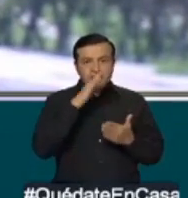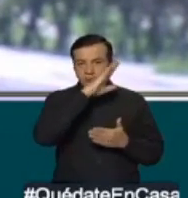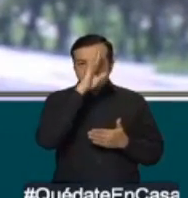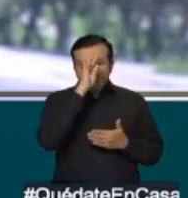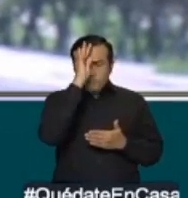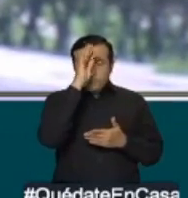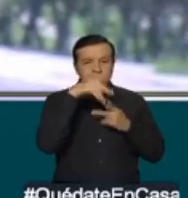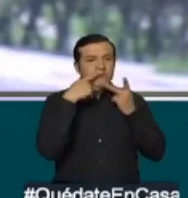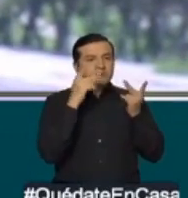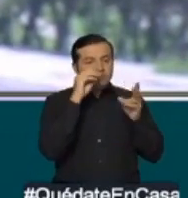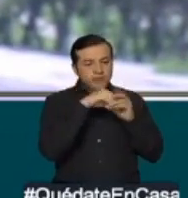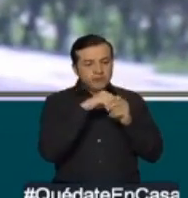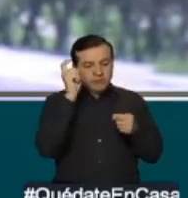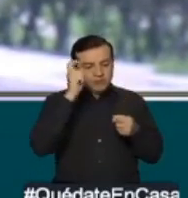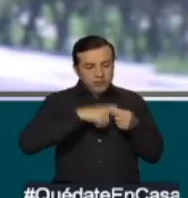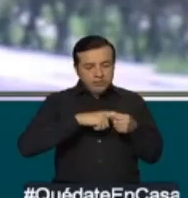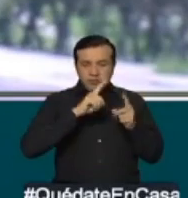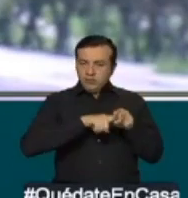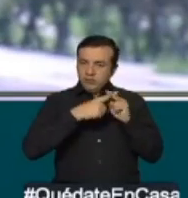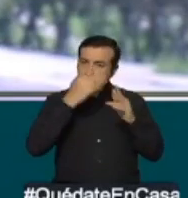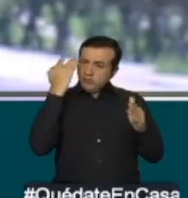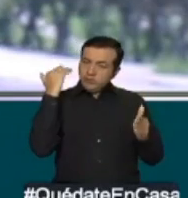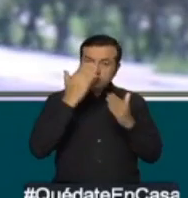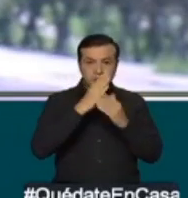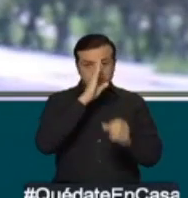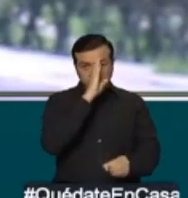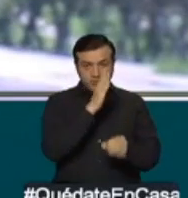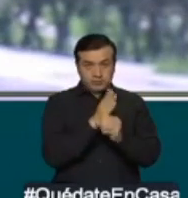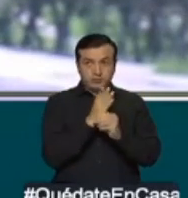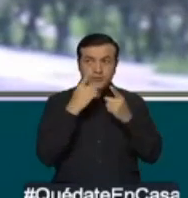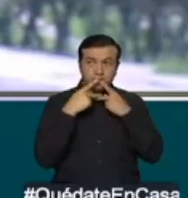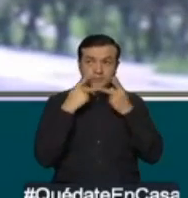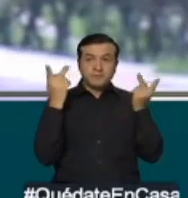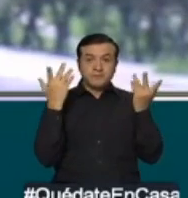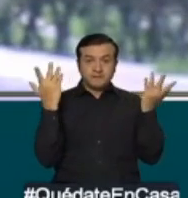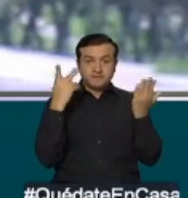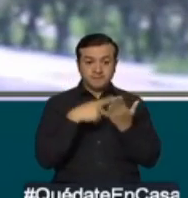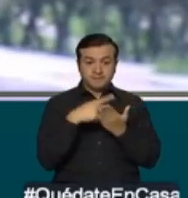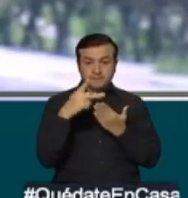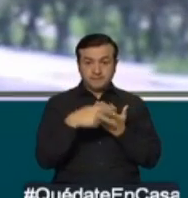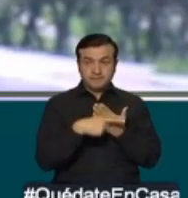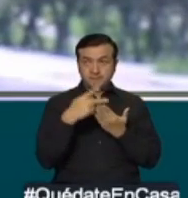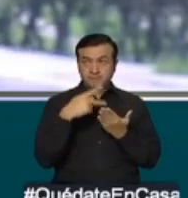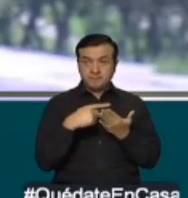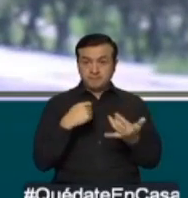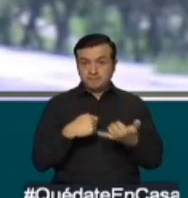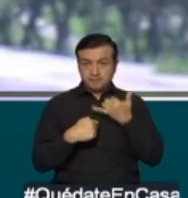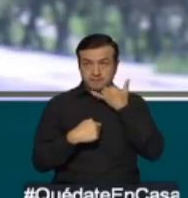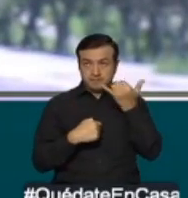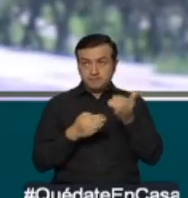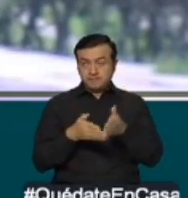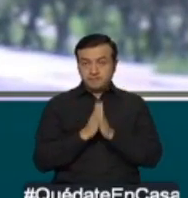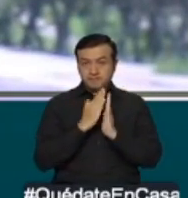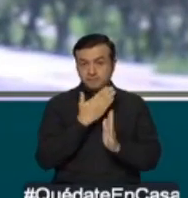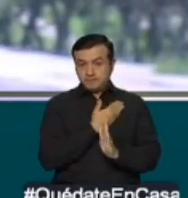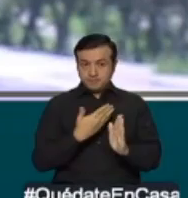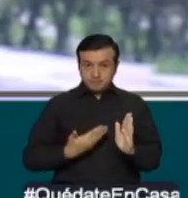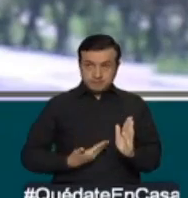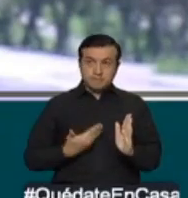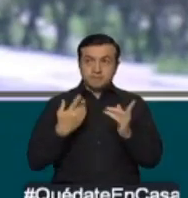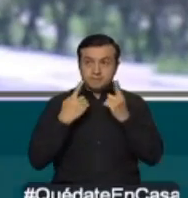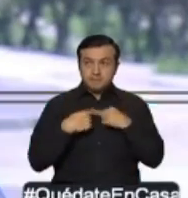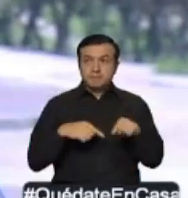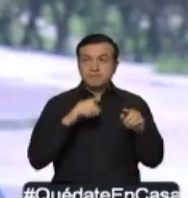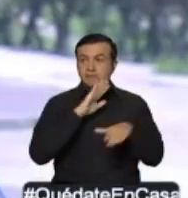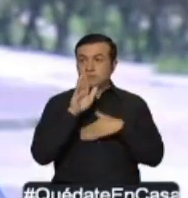esto lo hemos hecho desde el primer día con el objetivo cuando lancemos día la plataforma app que nos ha pedido el presidente podamos